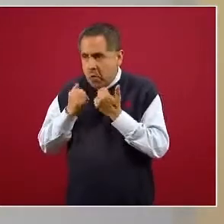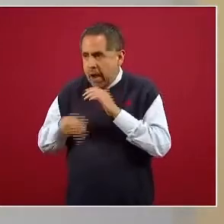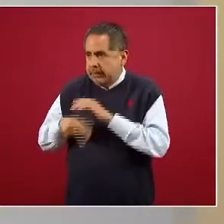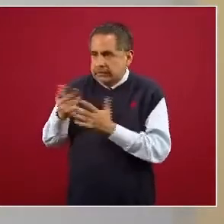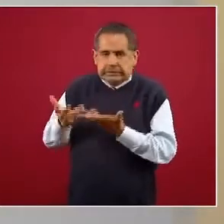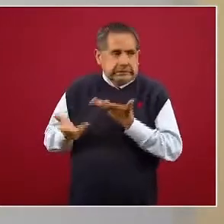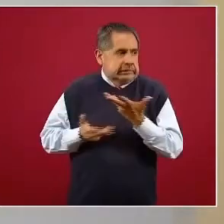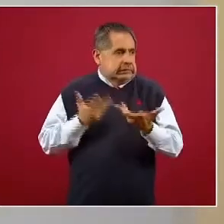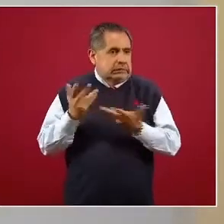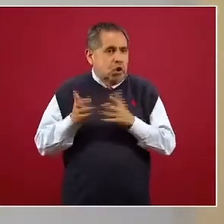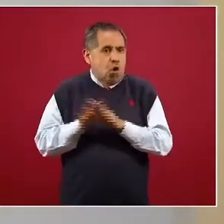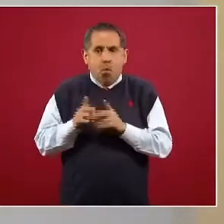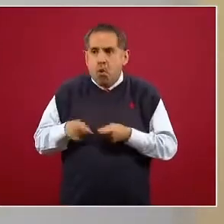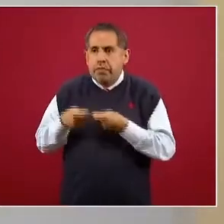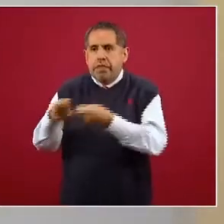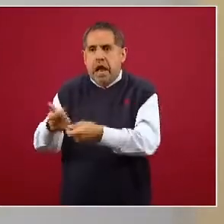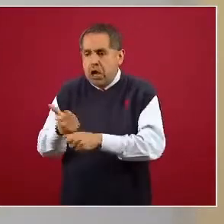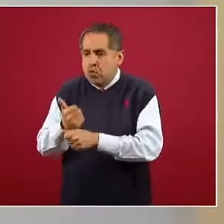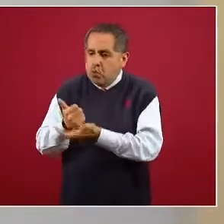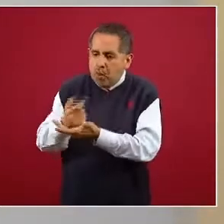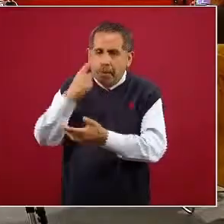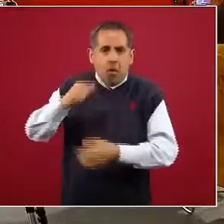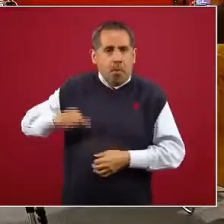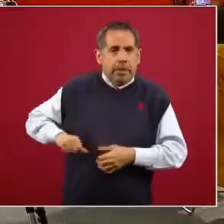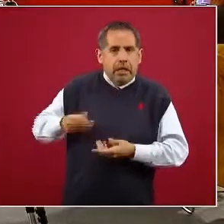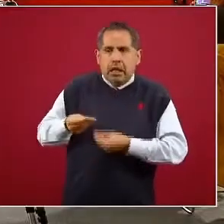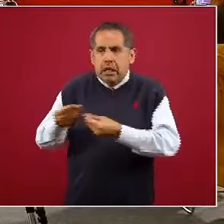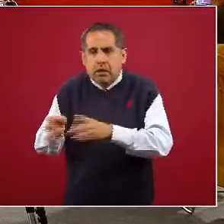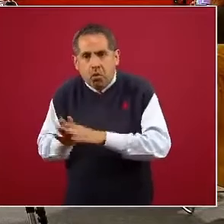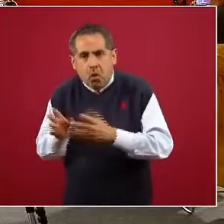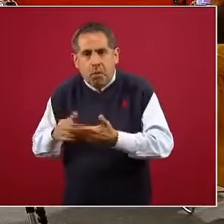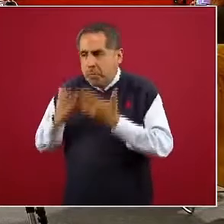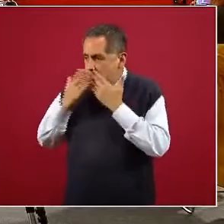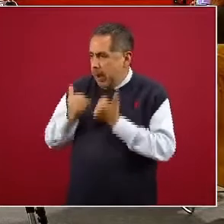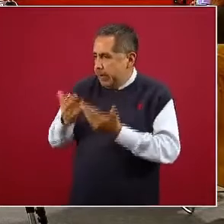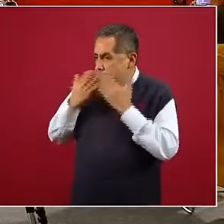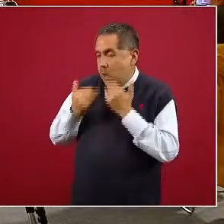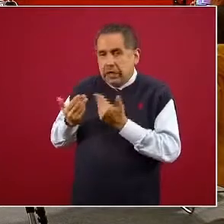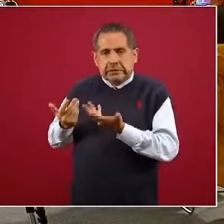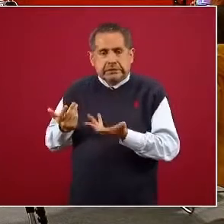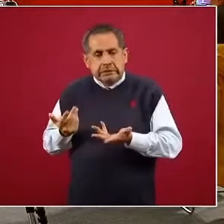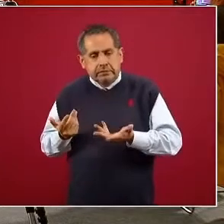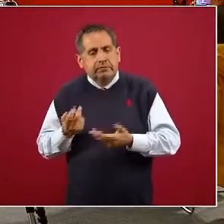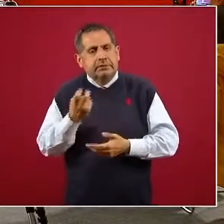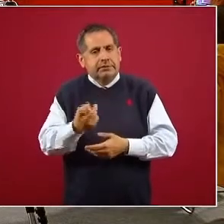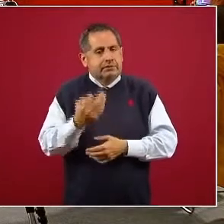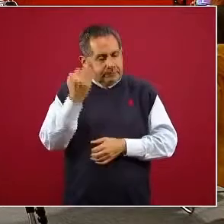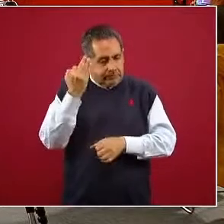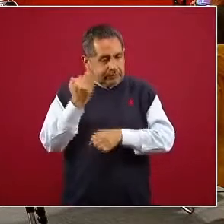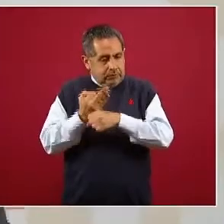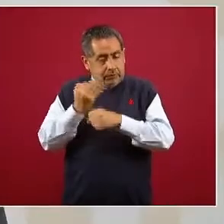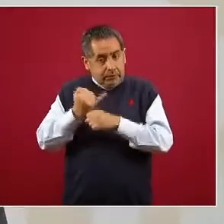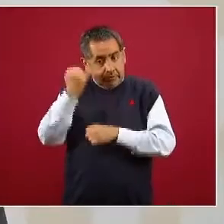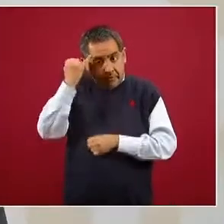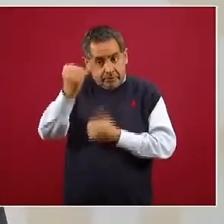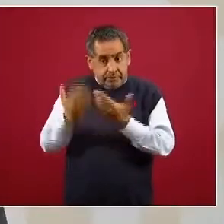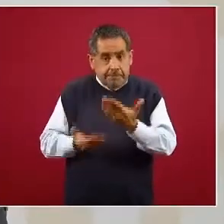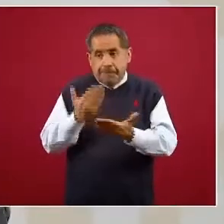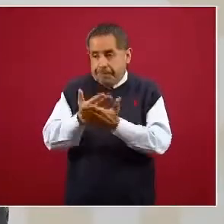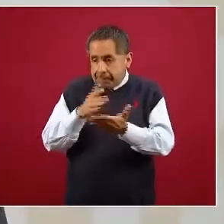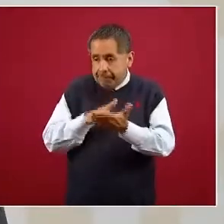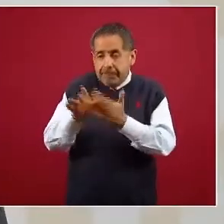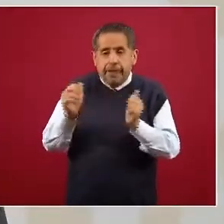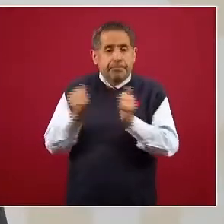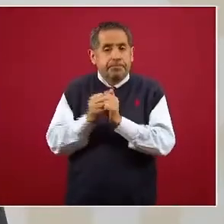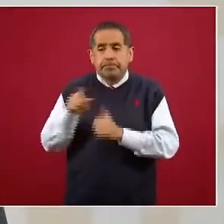la disponibilidad de sangre y de productos de la sangre. Y esta iniciativa que el doctor Trejo ha impulsado